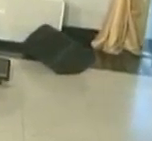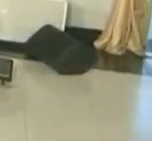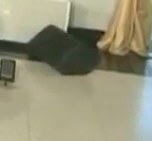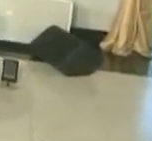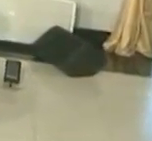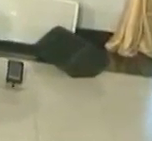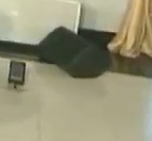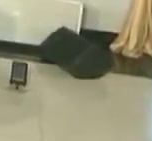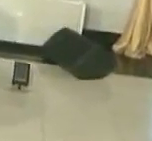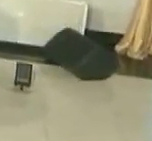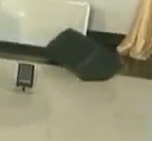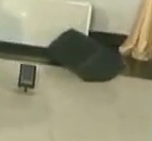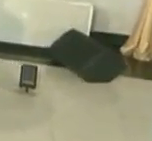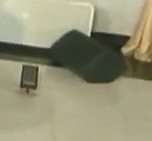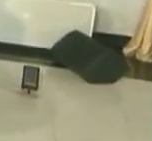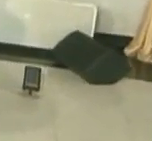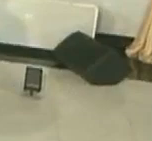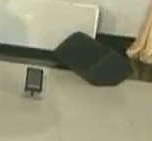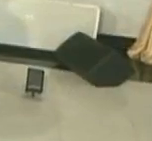del Perú.